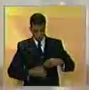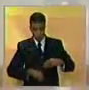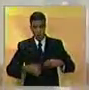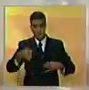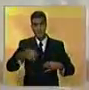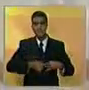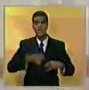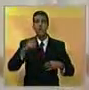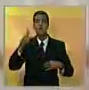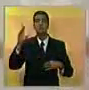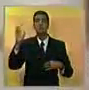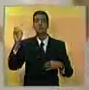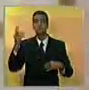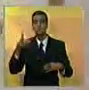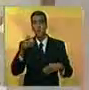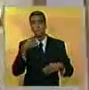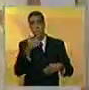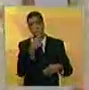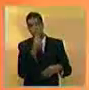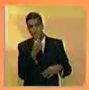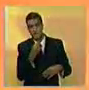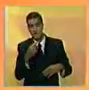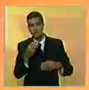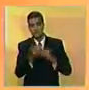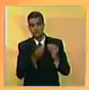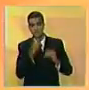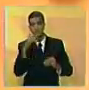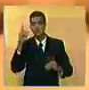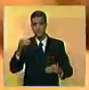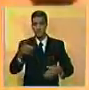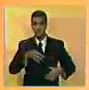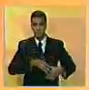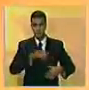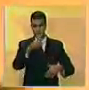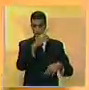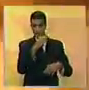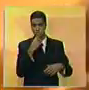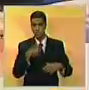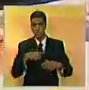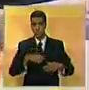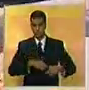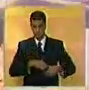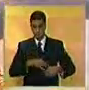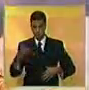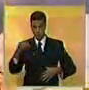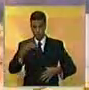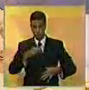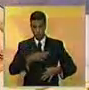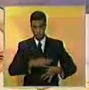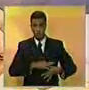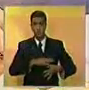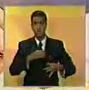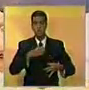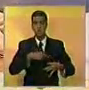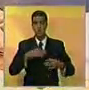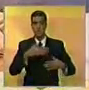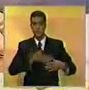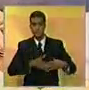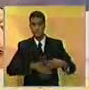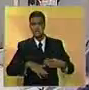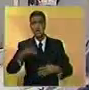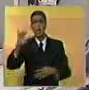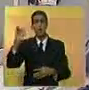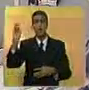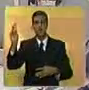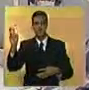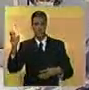infiltrar una solución especial que facilita el procedimiento. Se colocan estos portales por los que entra una sonda delgada y acanalada que dispersará las ondas de